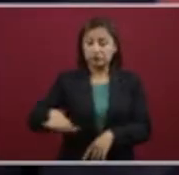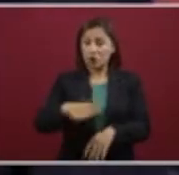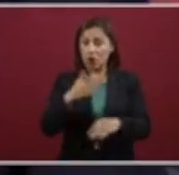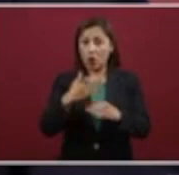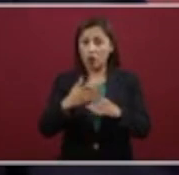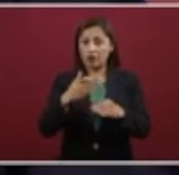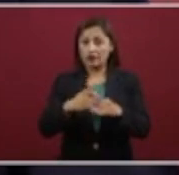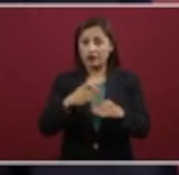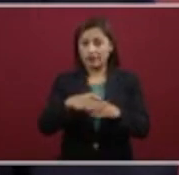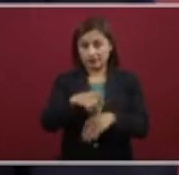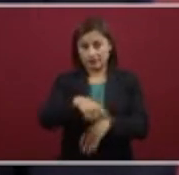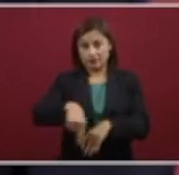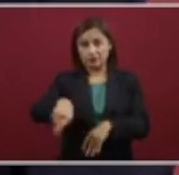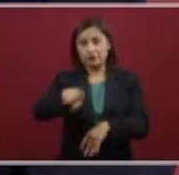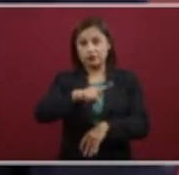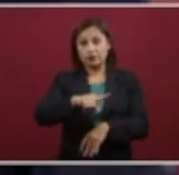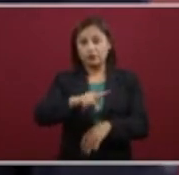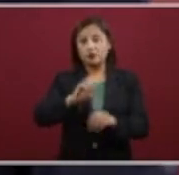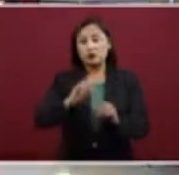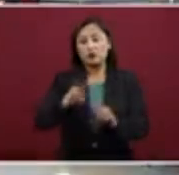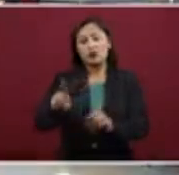o nuestros adversarios